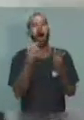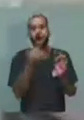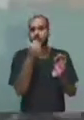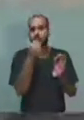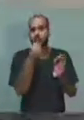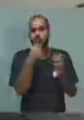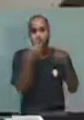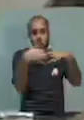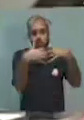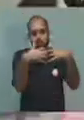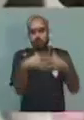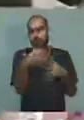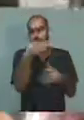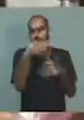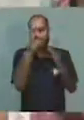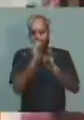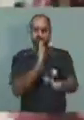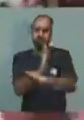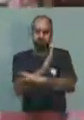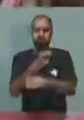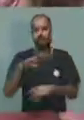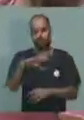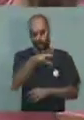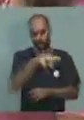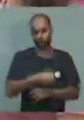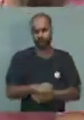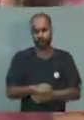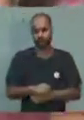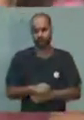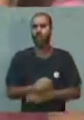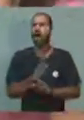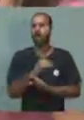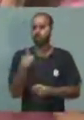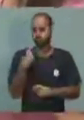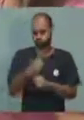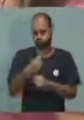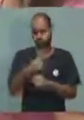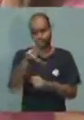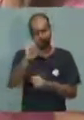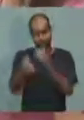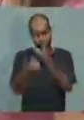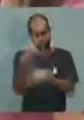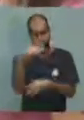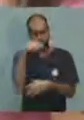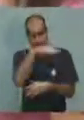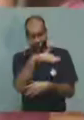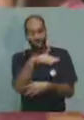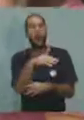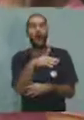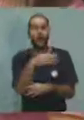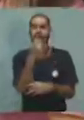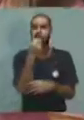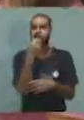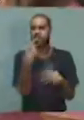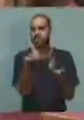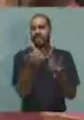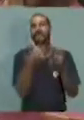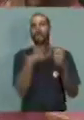Aunque también trabajamos con una tecnología que sirvió para la generación de las vacunas contra COVID.